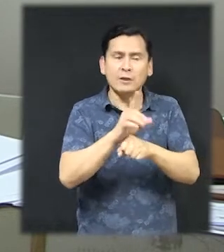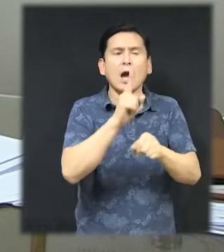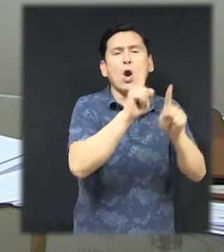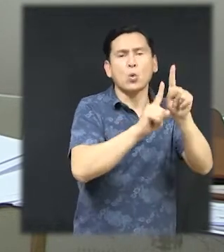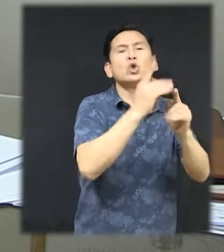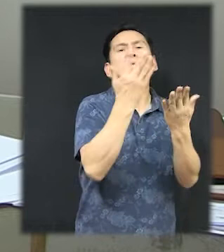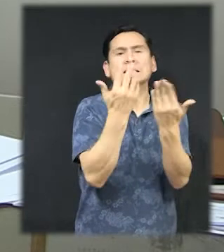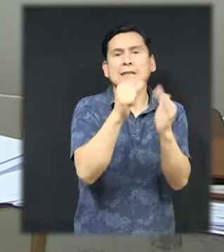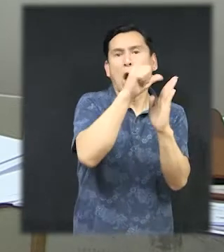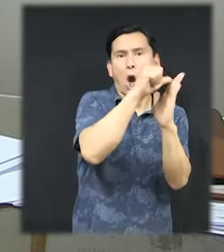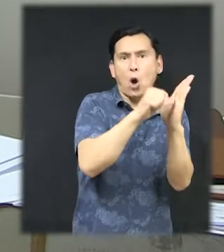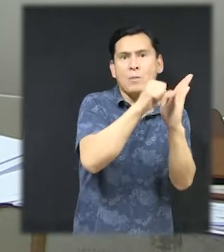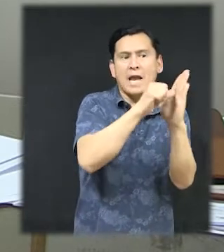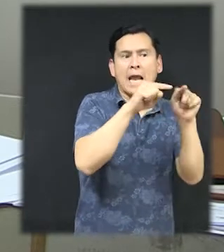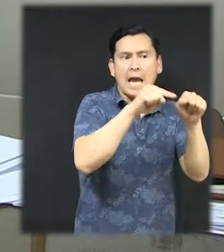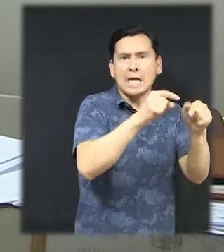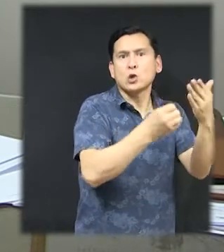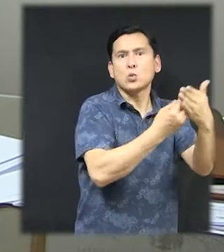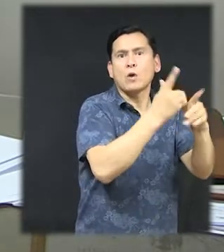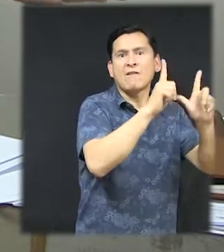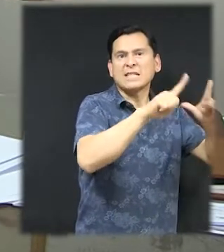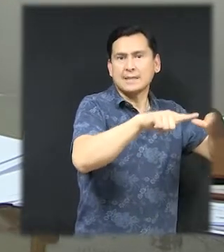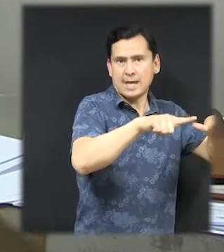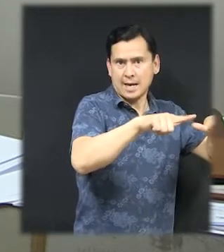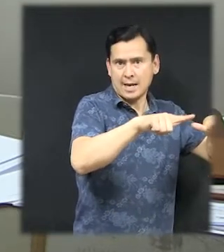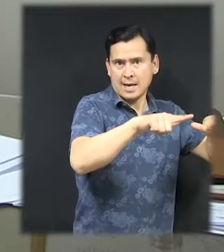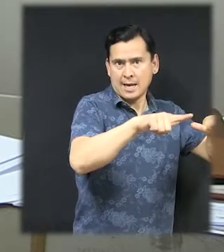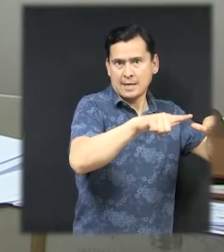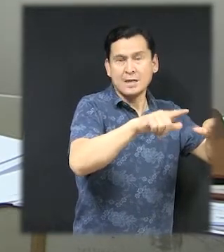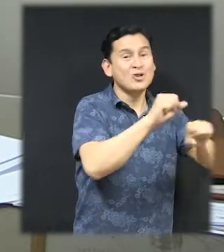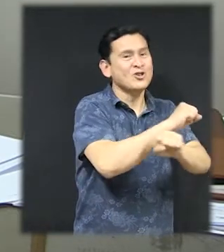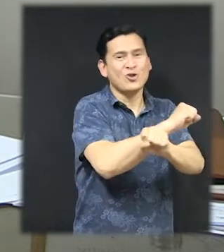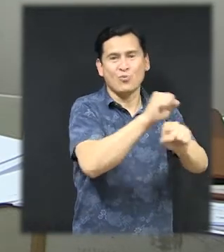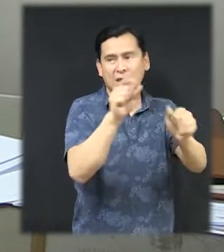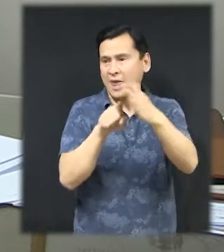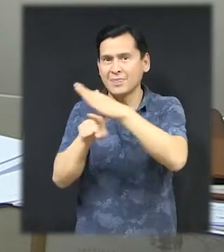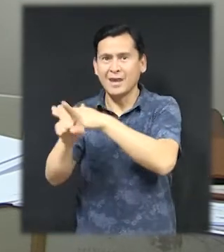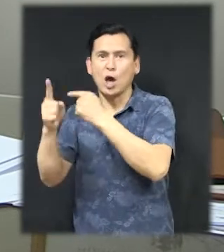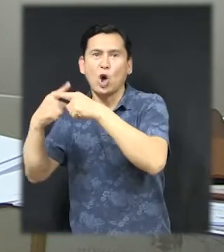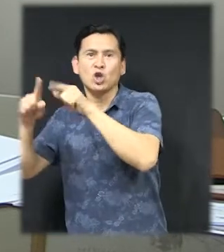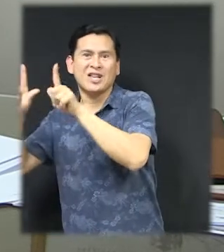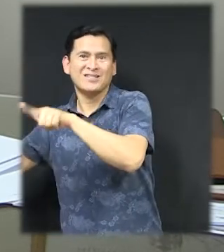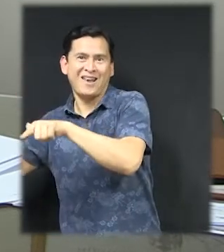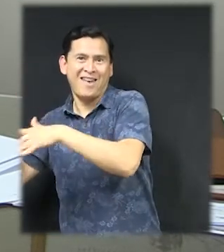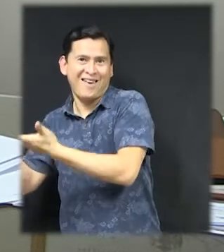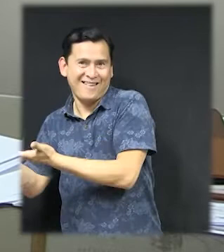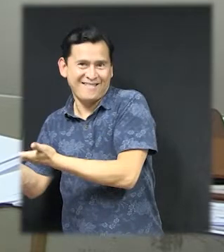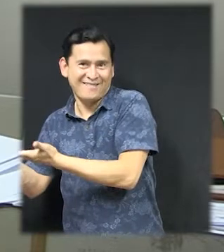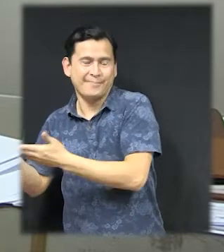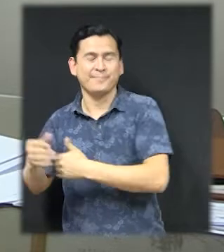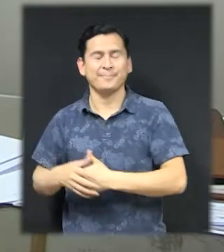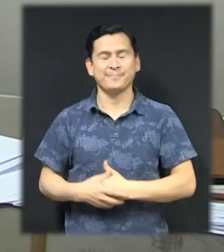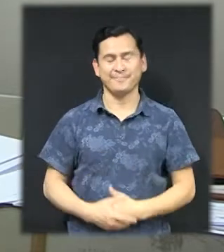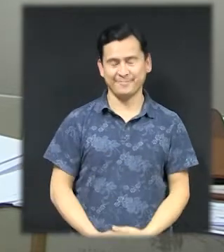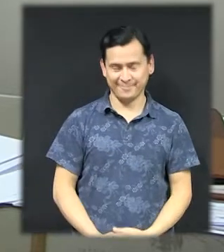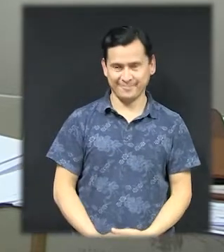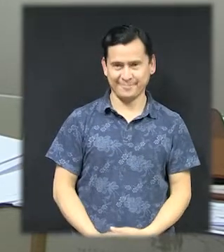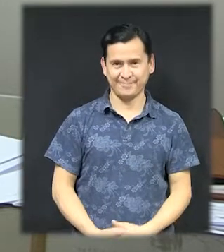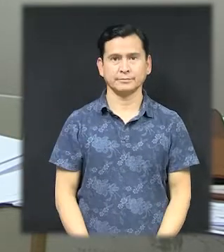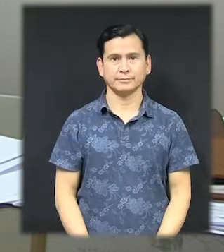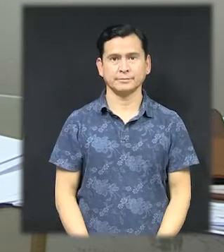llegan a operarse o llegan a una condición crítica no siendo COVID y que no pueden entrar en condición de cama crítica a donde